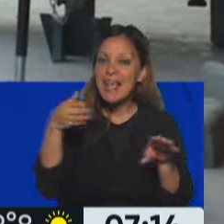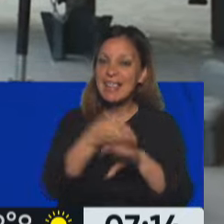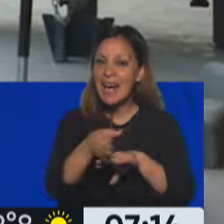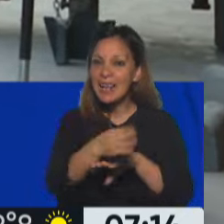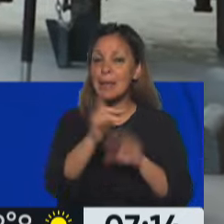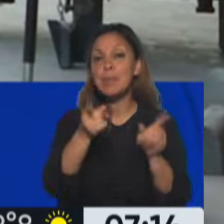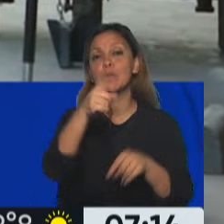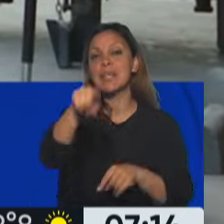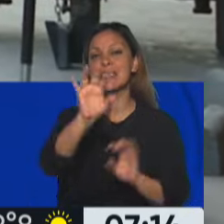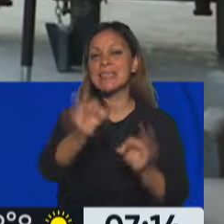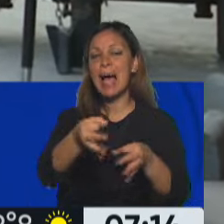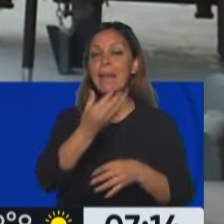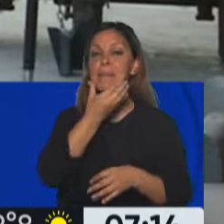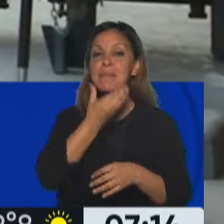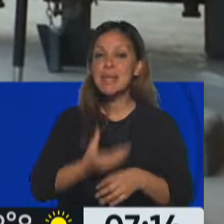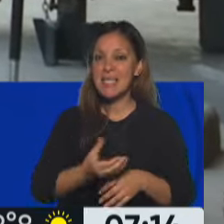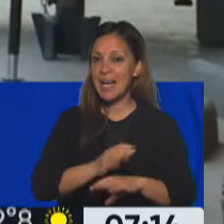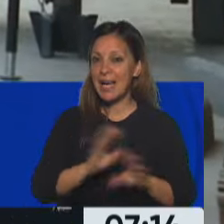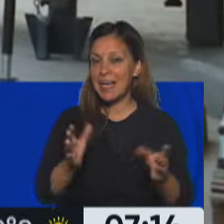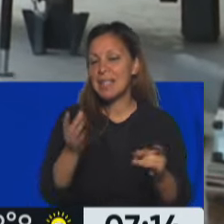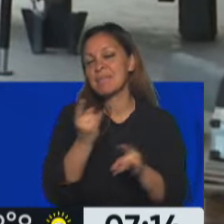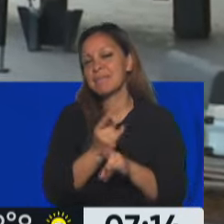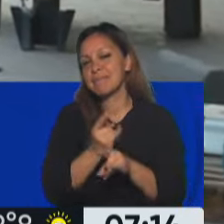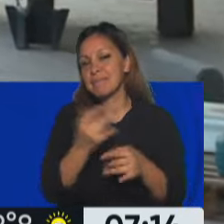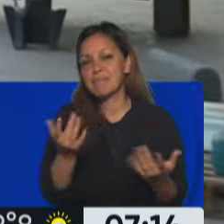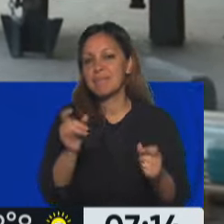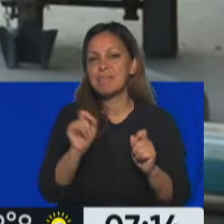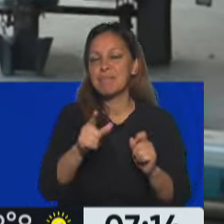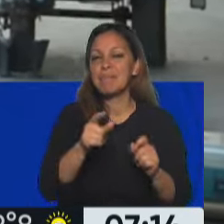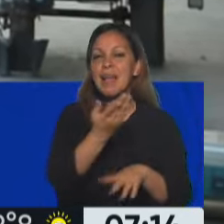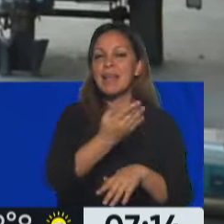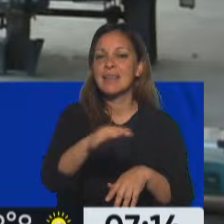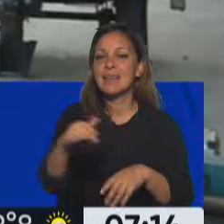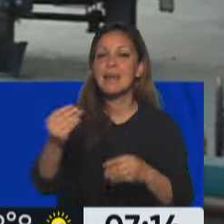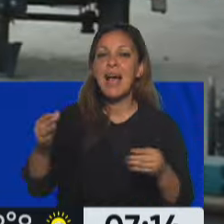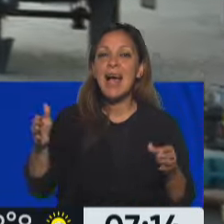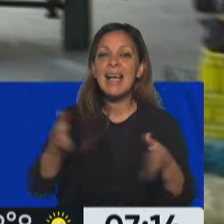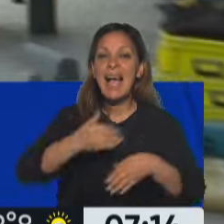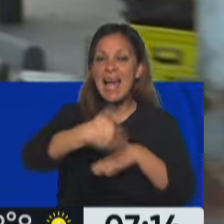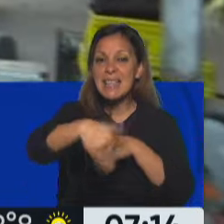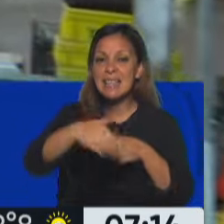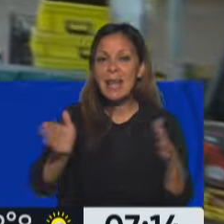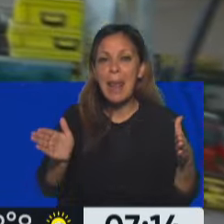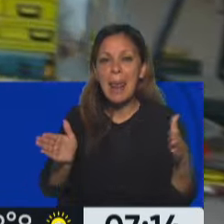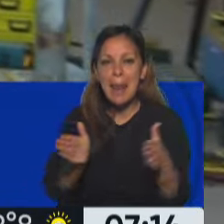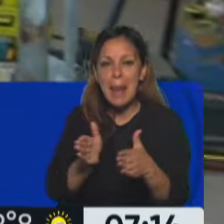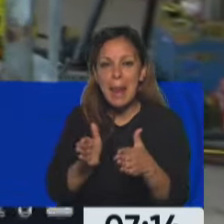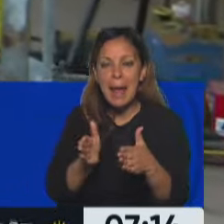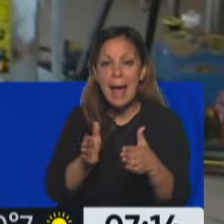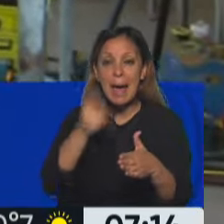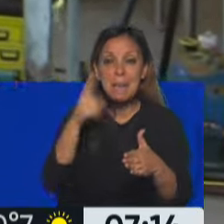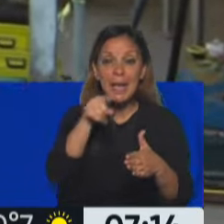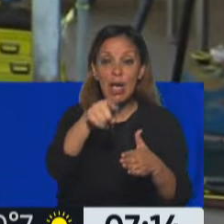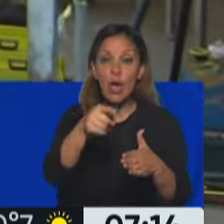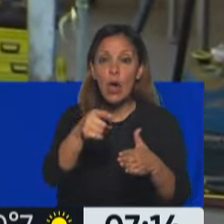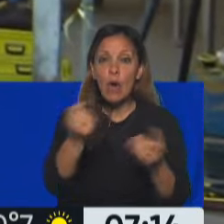calles de Villa Gesell, por supuesto, como cualquier lugar aquí de la costa argentina, tienen calles muy angostas. Y la grúa tiene un porte